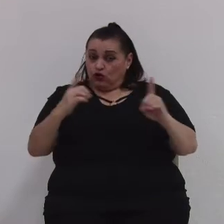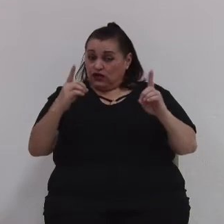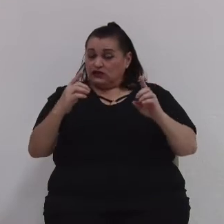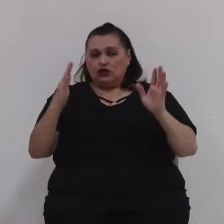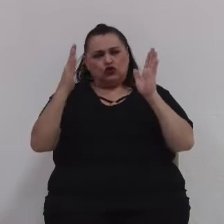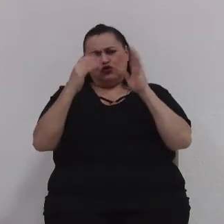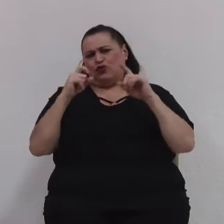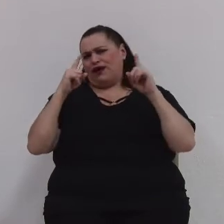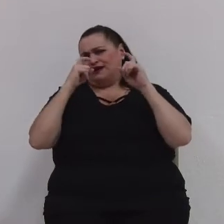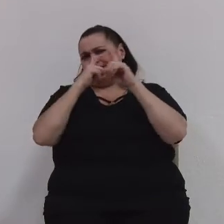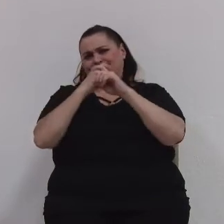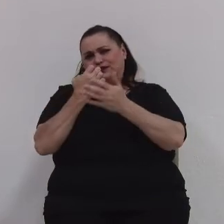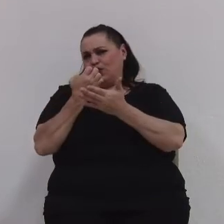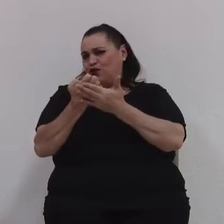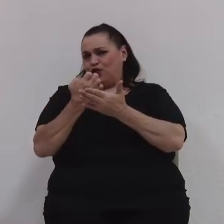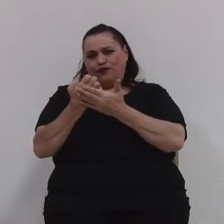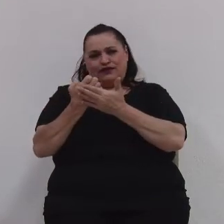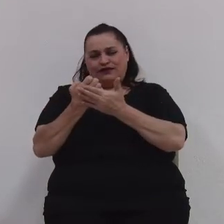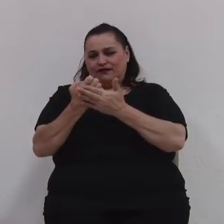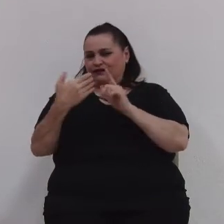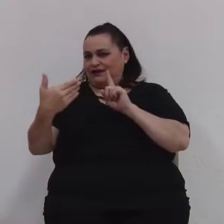crisis económica que